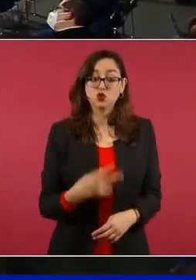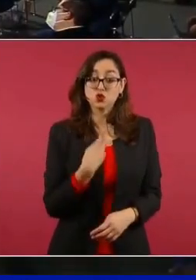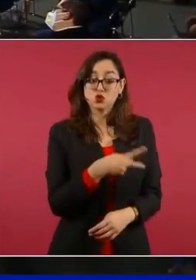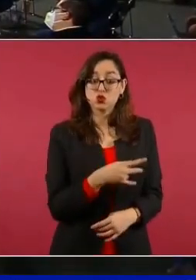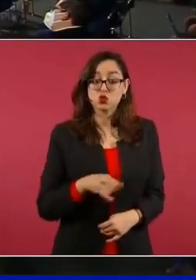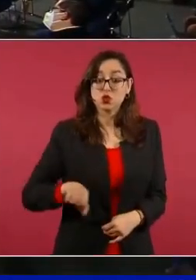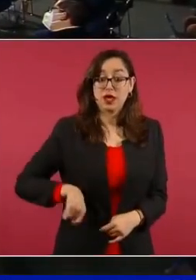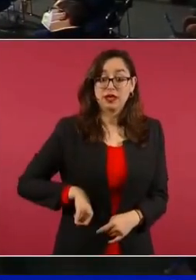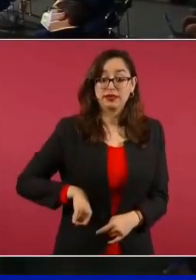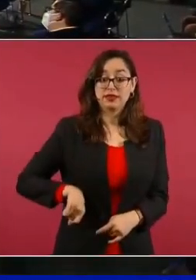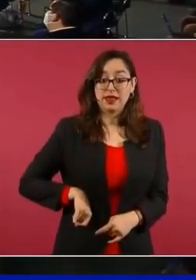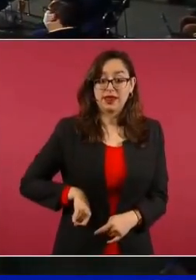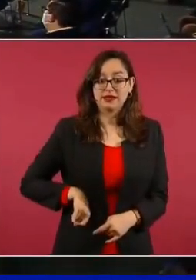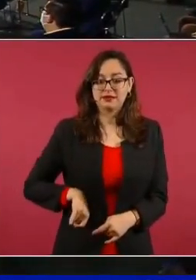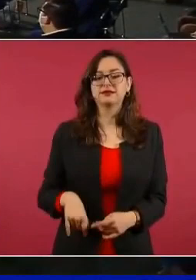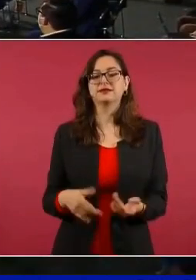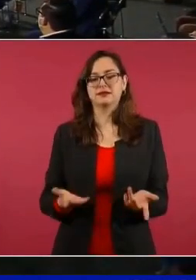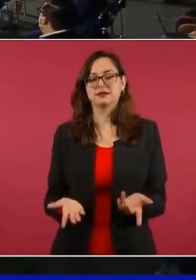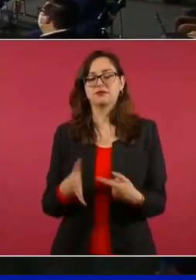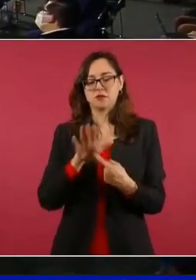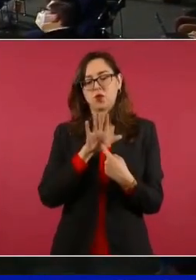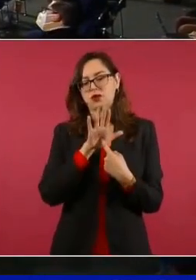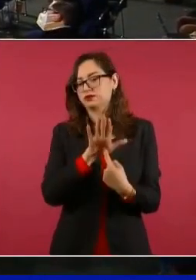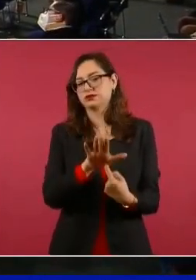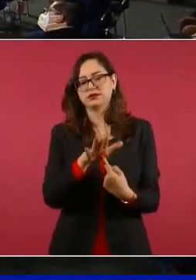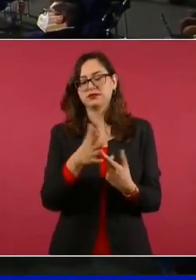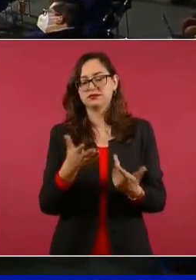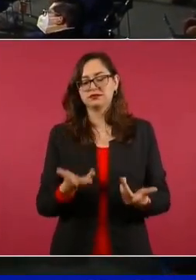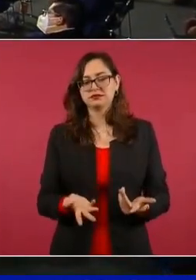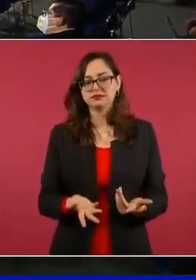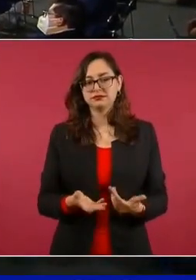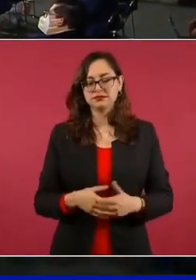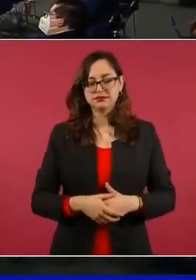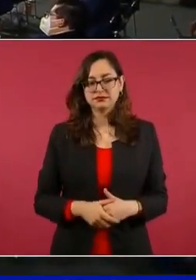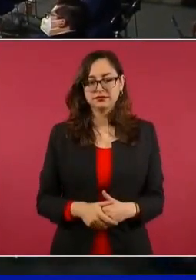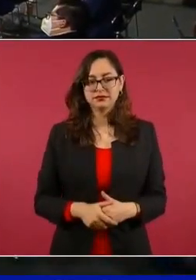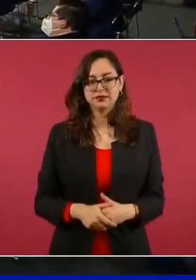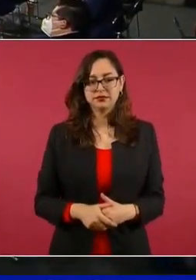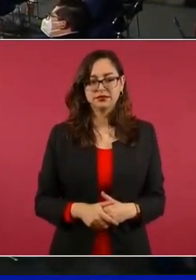pues estos que estoy planteando, incluso hasta los